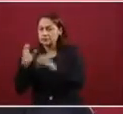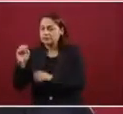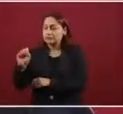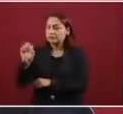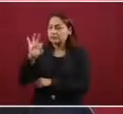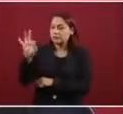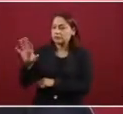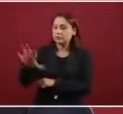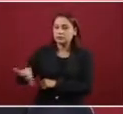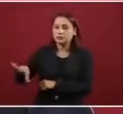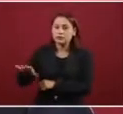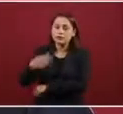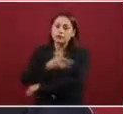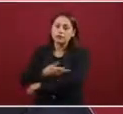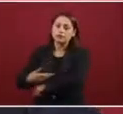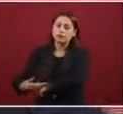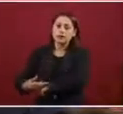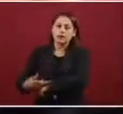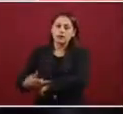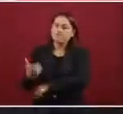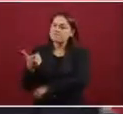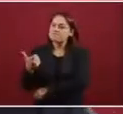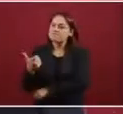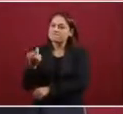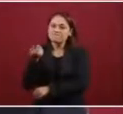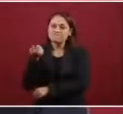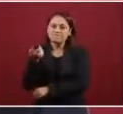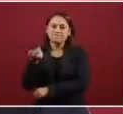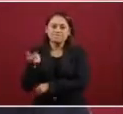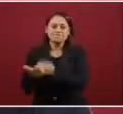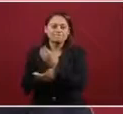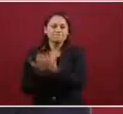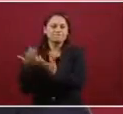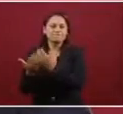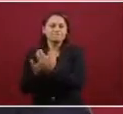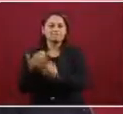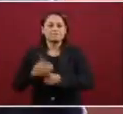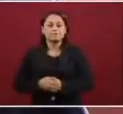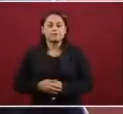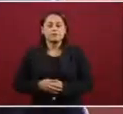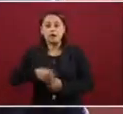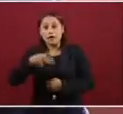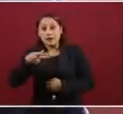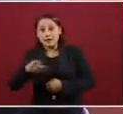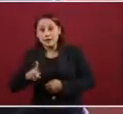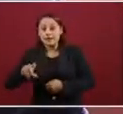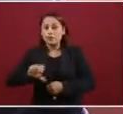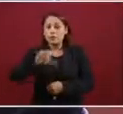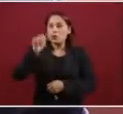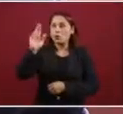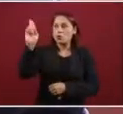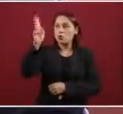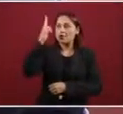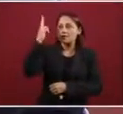recursos. Y en el resto de las universidades no es así.